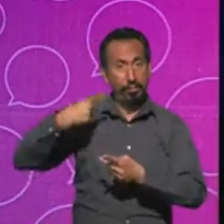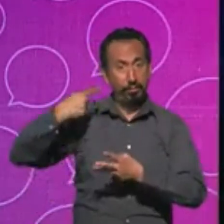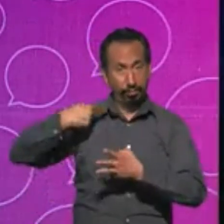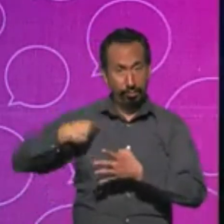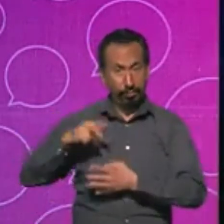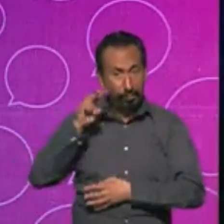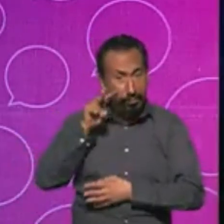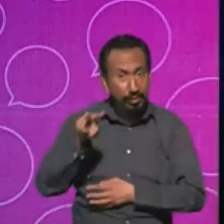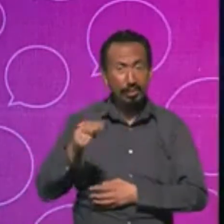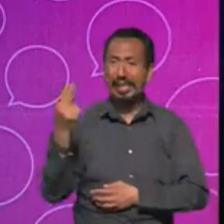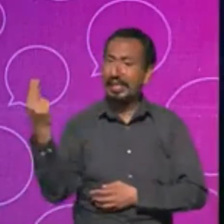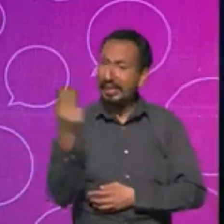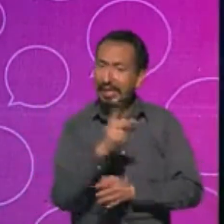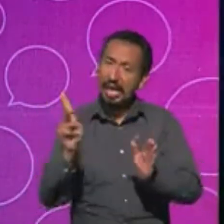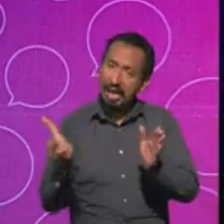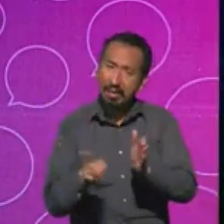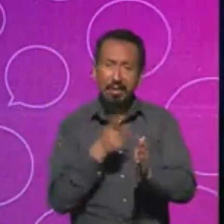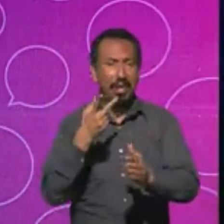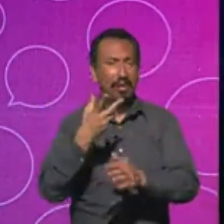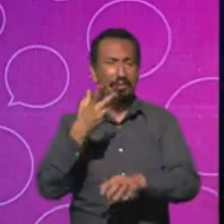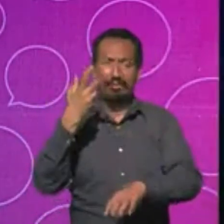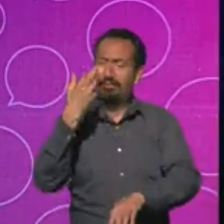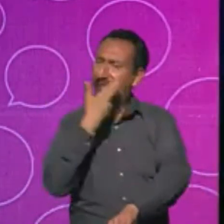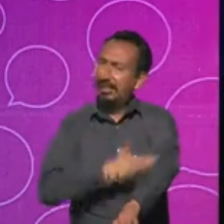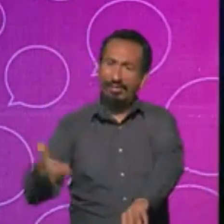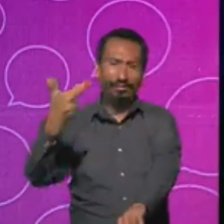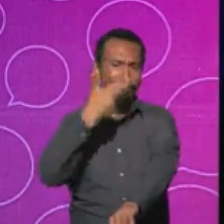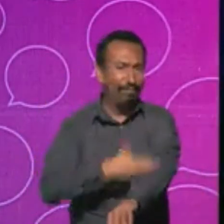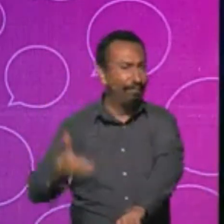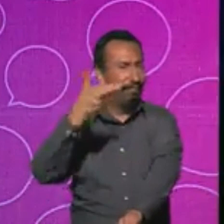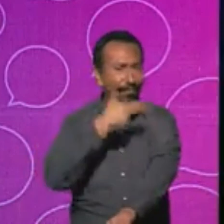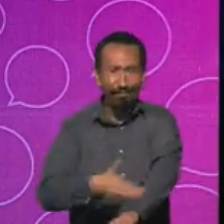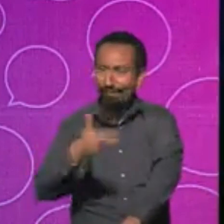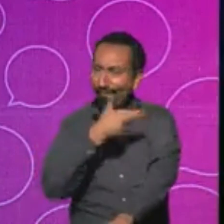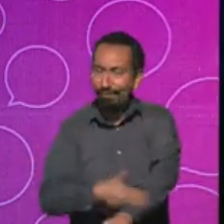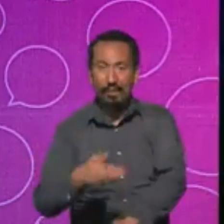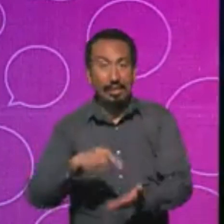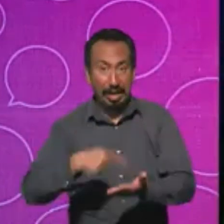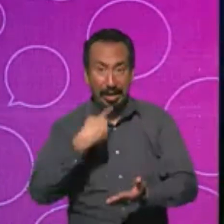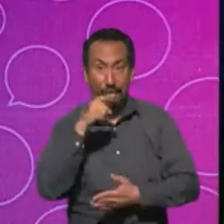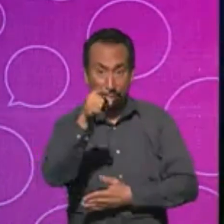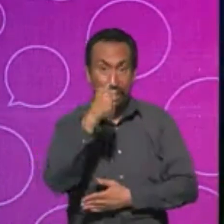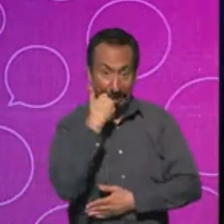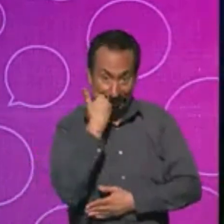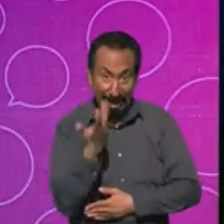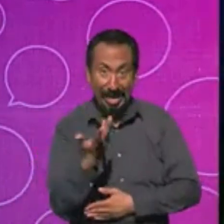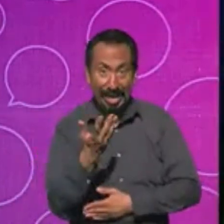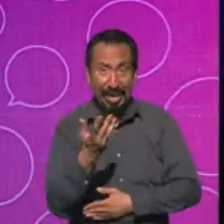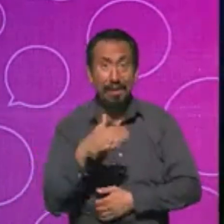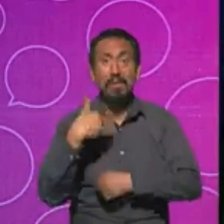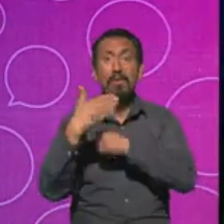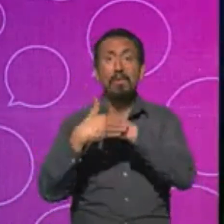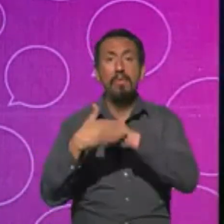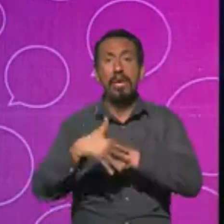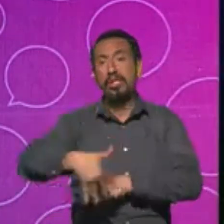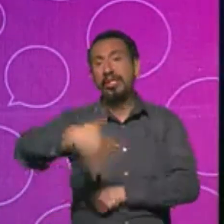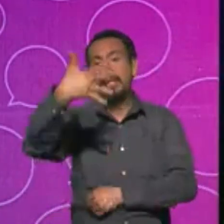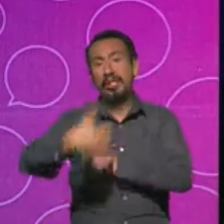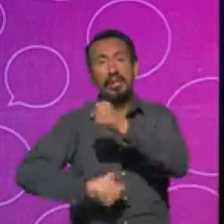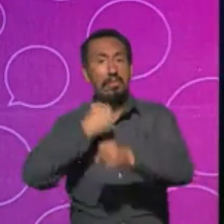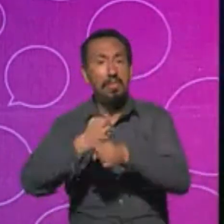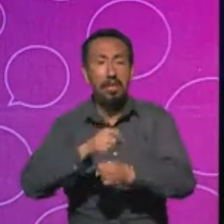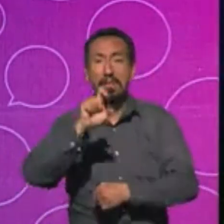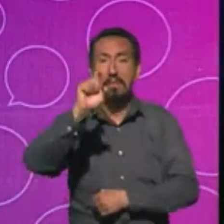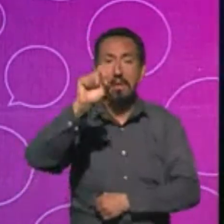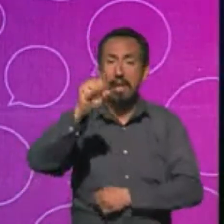sumamente necesaria necesitamos empezar a ver la Celaya que queremos dentro de los próximos 15 20